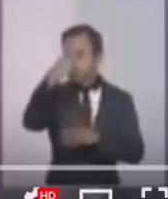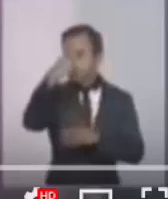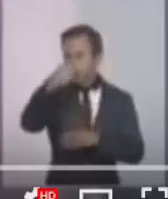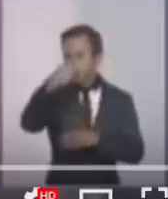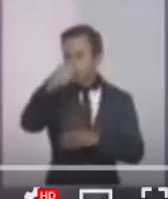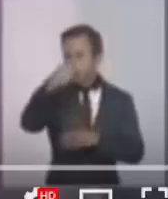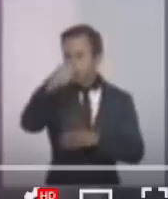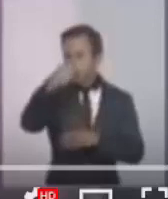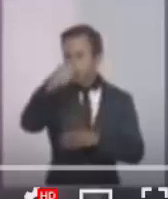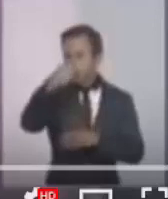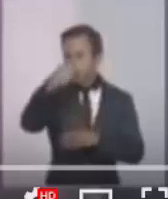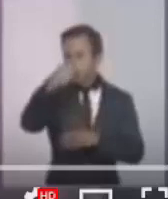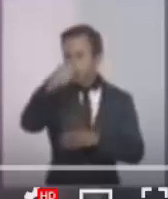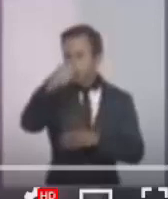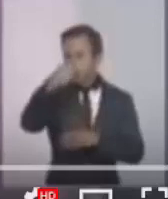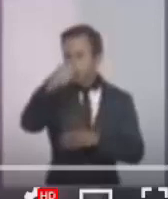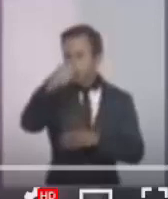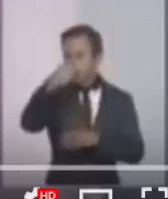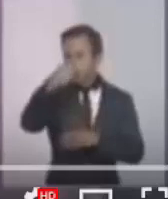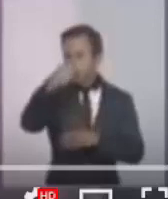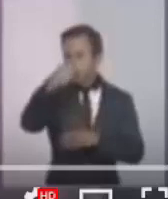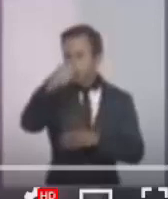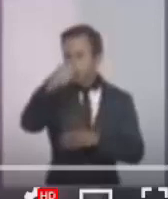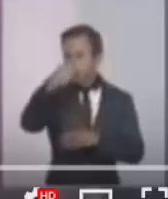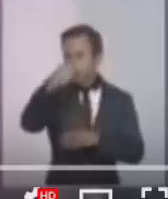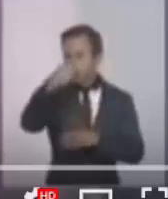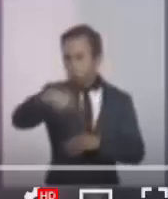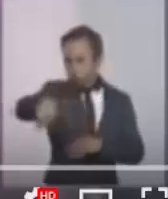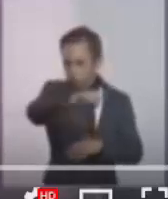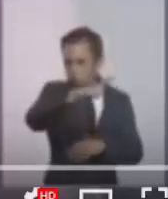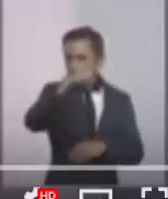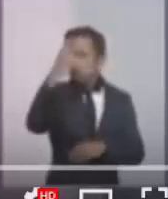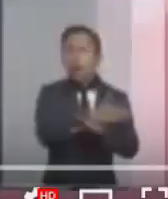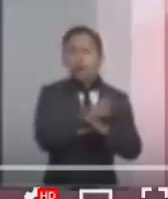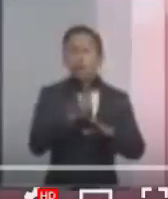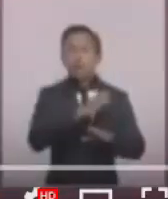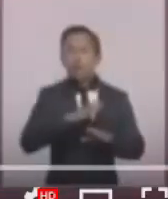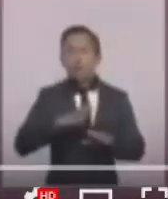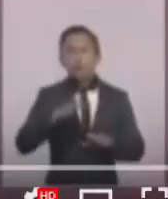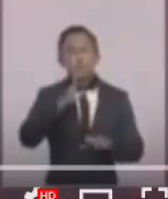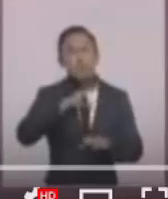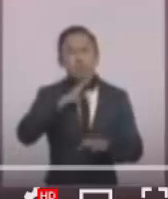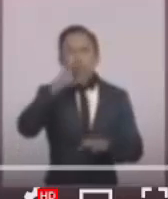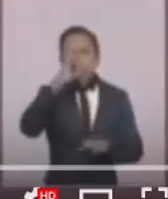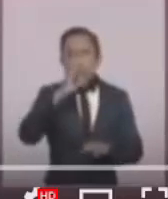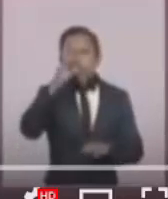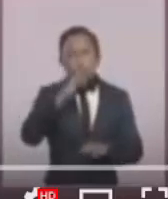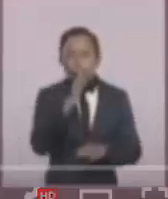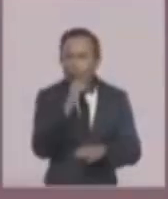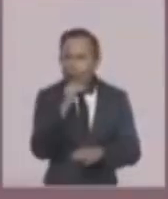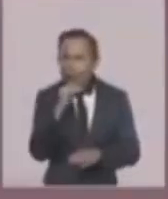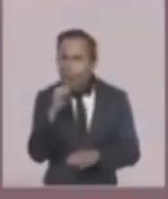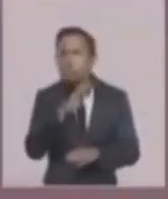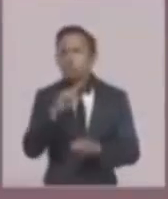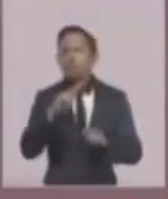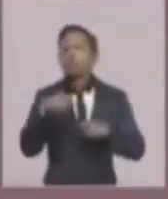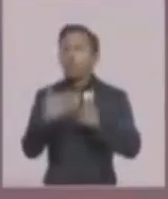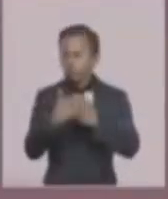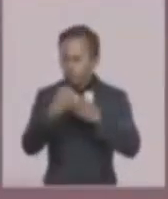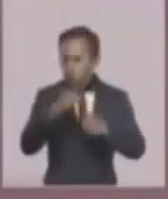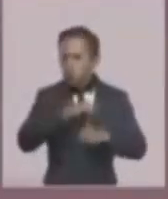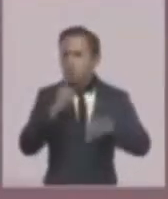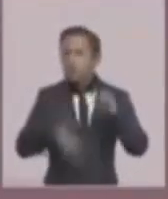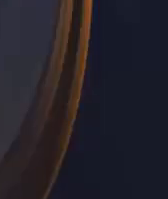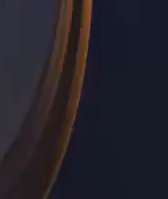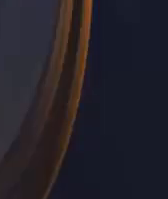Canalla. Vale, ¿dónde era? Ahí está. Chiste repetido por 50. Ok. Lol. Buenas noches. Buenas noches. México va a cambiar, no hay duda. El PRI ya se va. A ver.